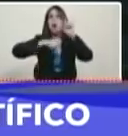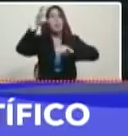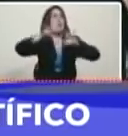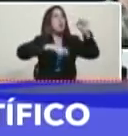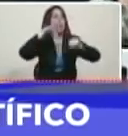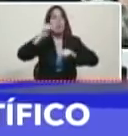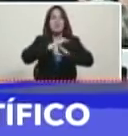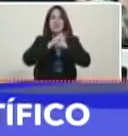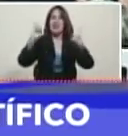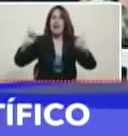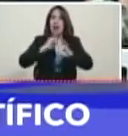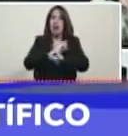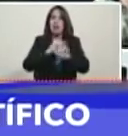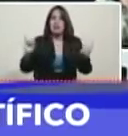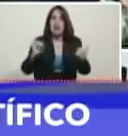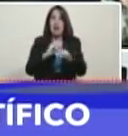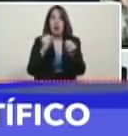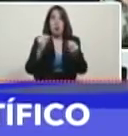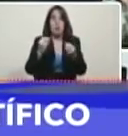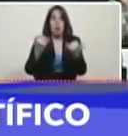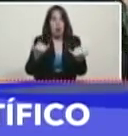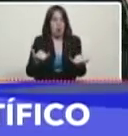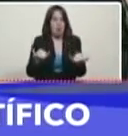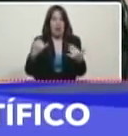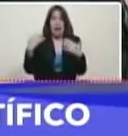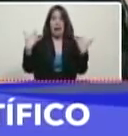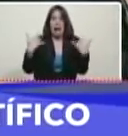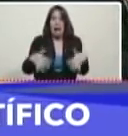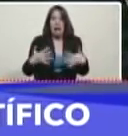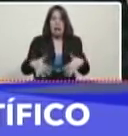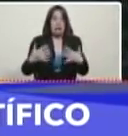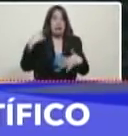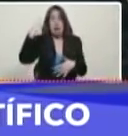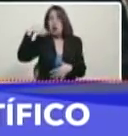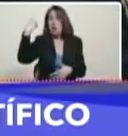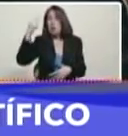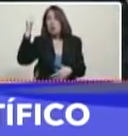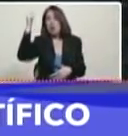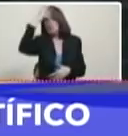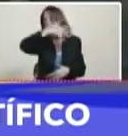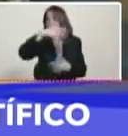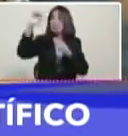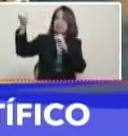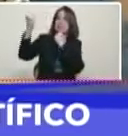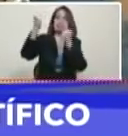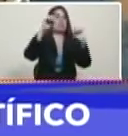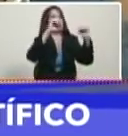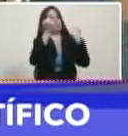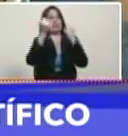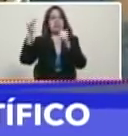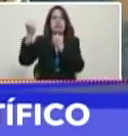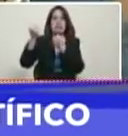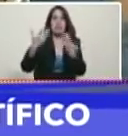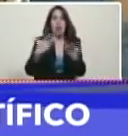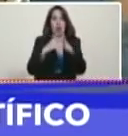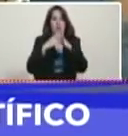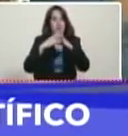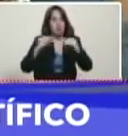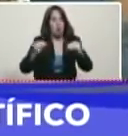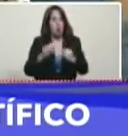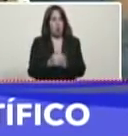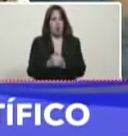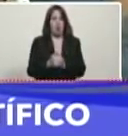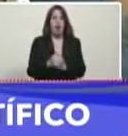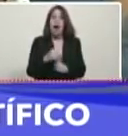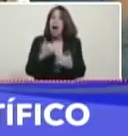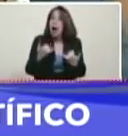que, bueno, se ha recrudecido desde la locura del gobierno de Donald Trump de querer bloquear a nuestro país desde todos los ámbitos.